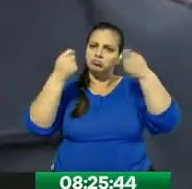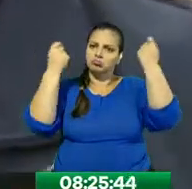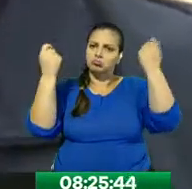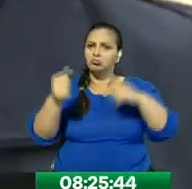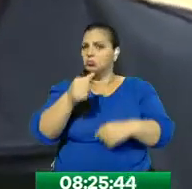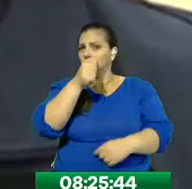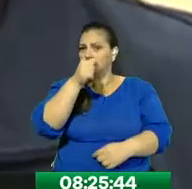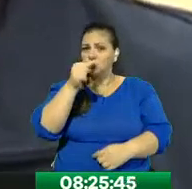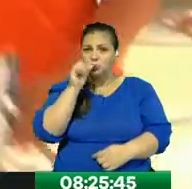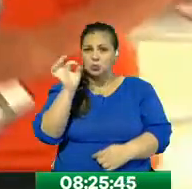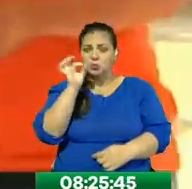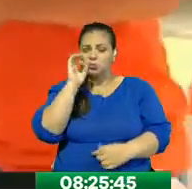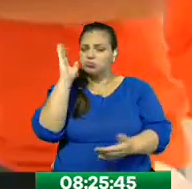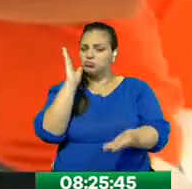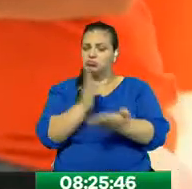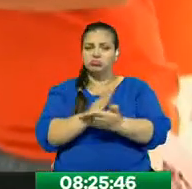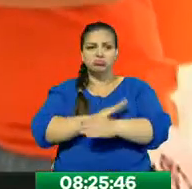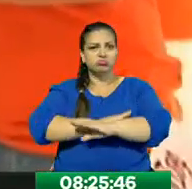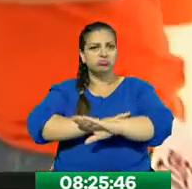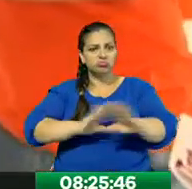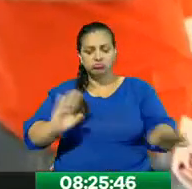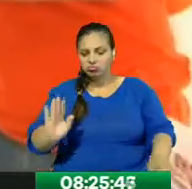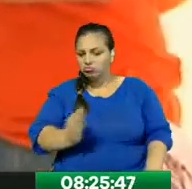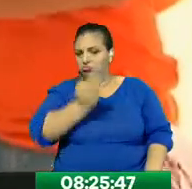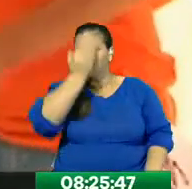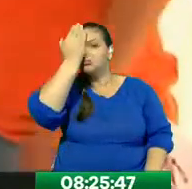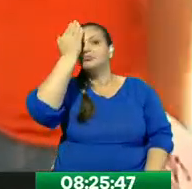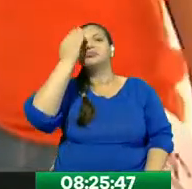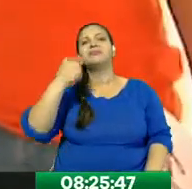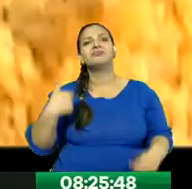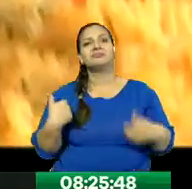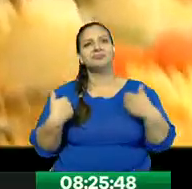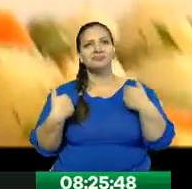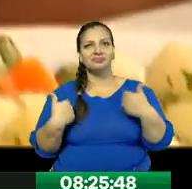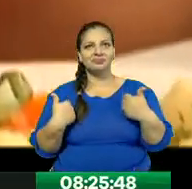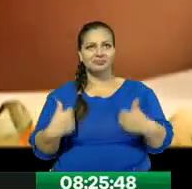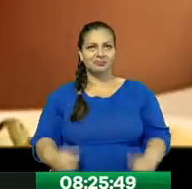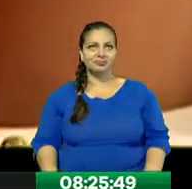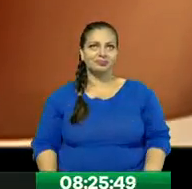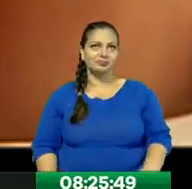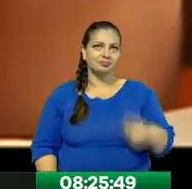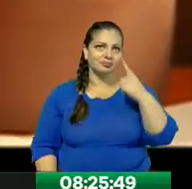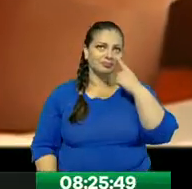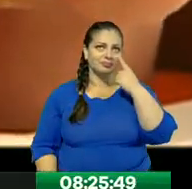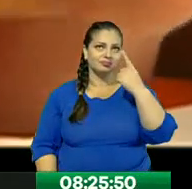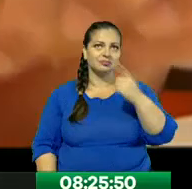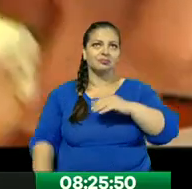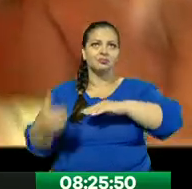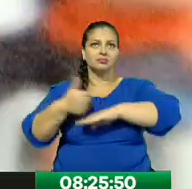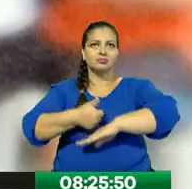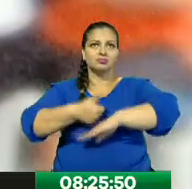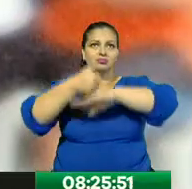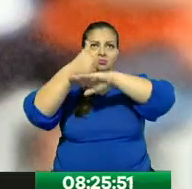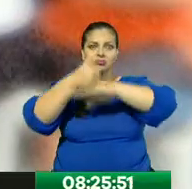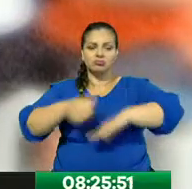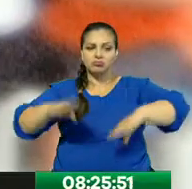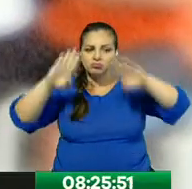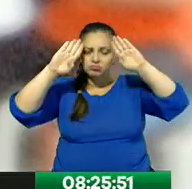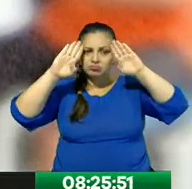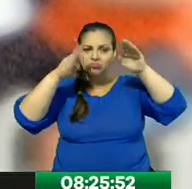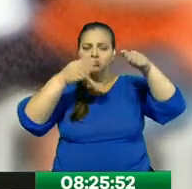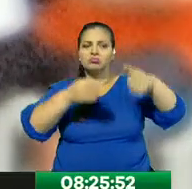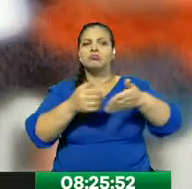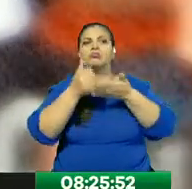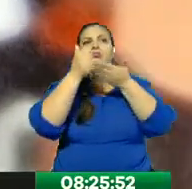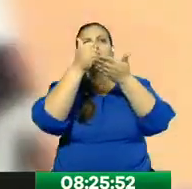buena reinserción social. Este tipo de actividades constantemente se llevan a cabo. Lo que buscan las autoridades, más que nada, es la unidad